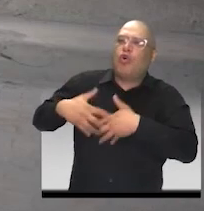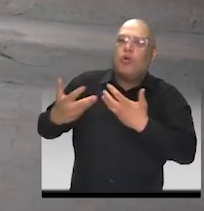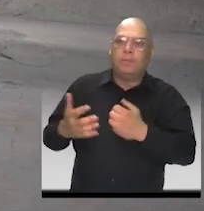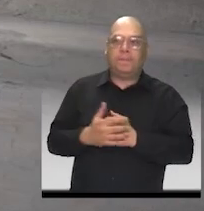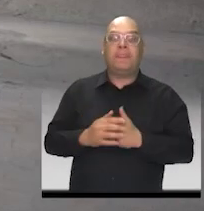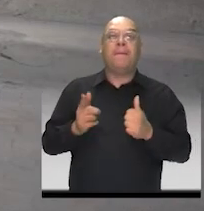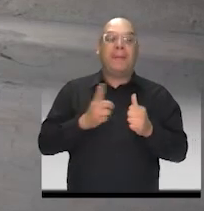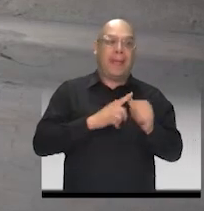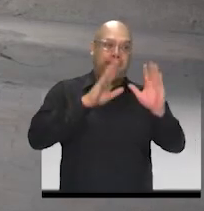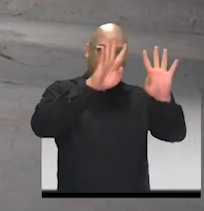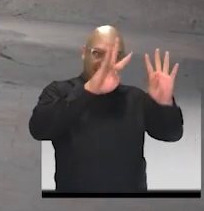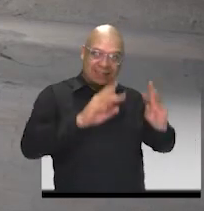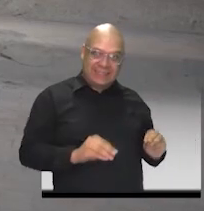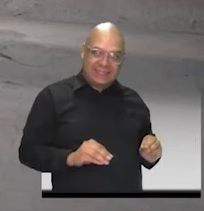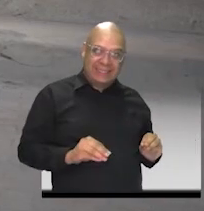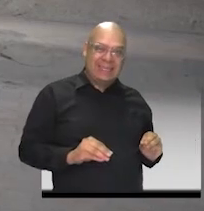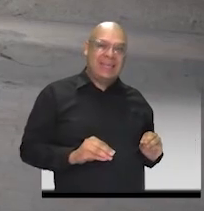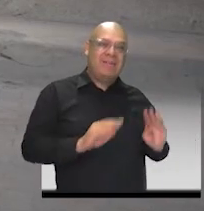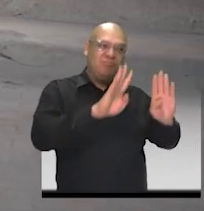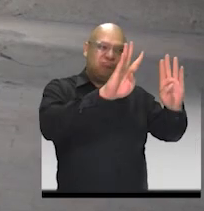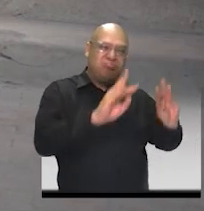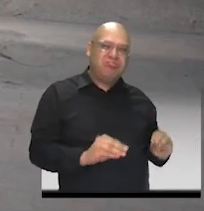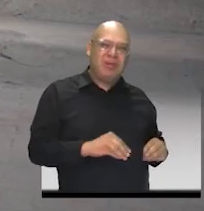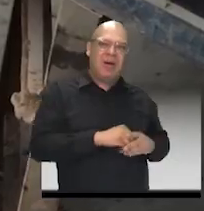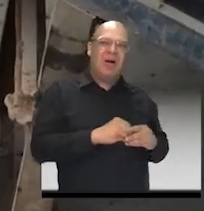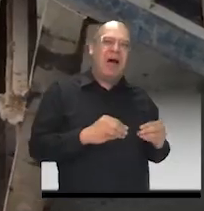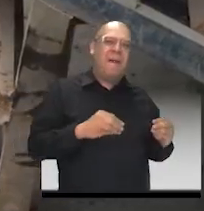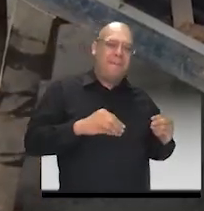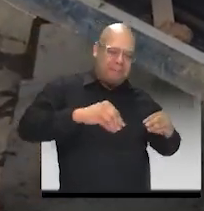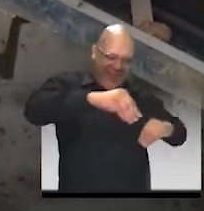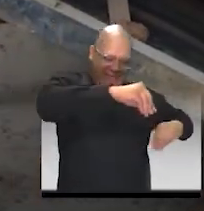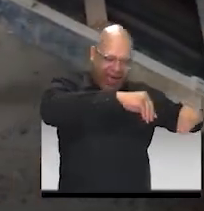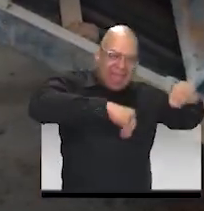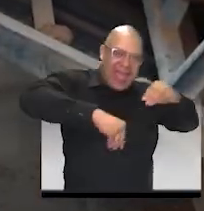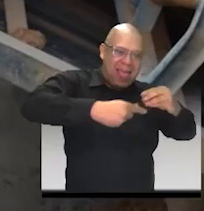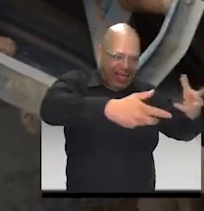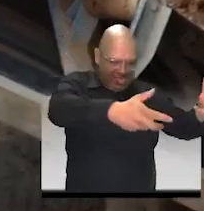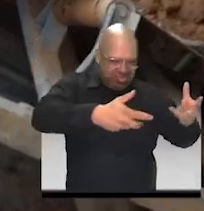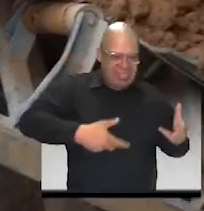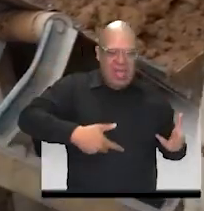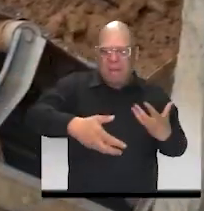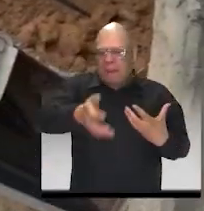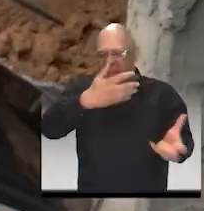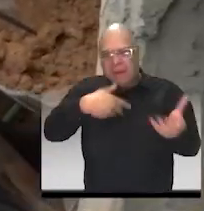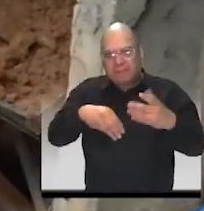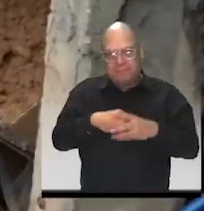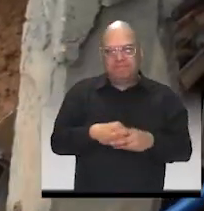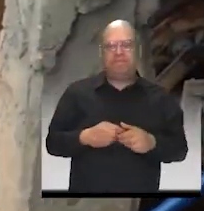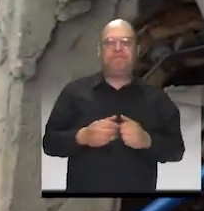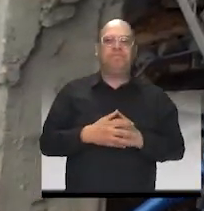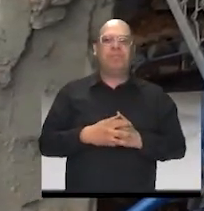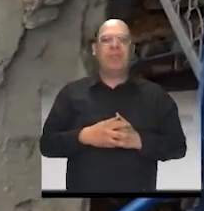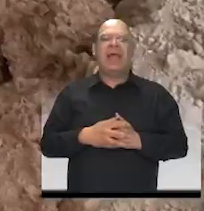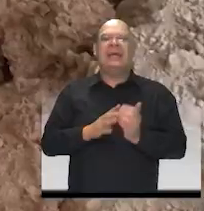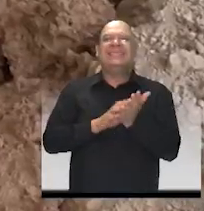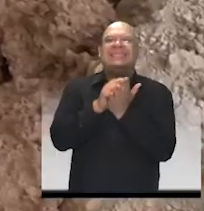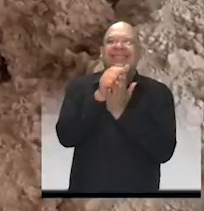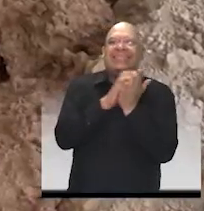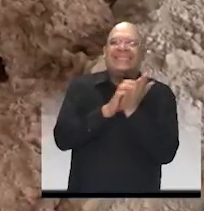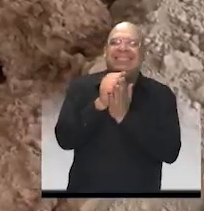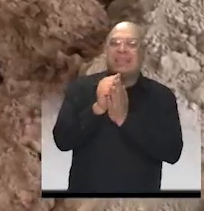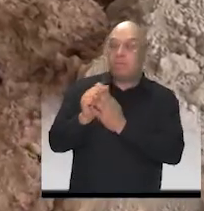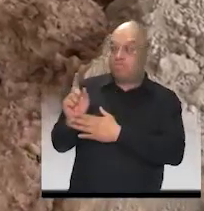materia prima, que ya les decía que gran parte de las tierras son tierras recibidas de la calle. Se le agregan arcillas, en este